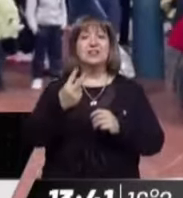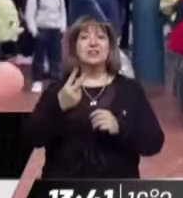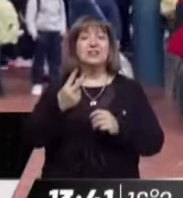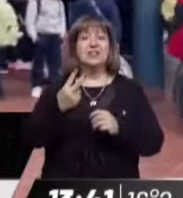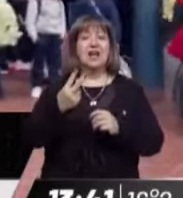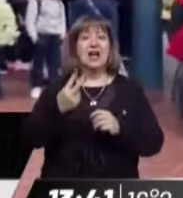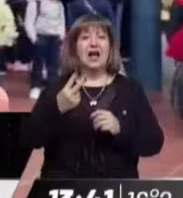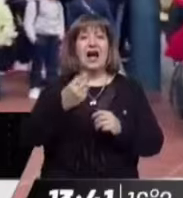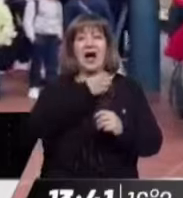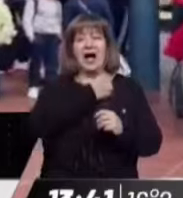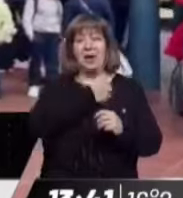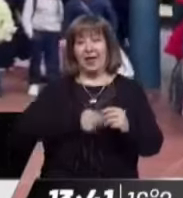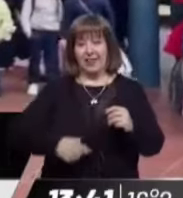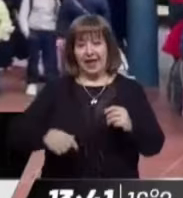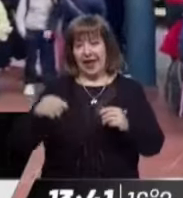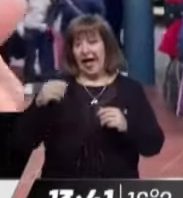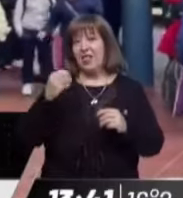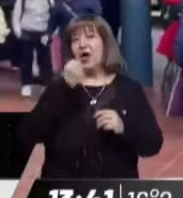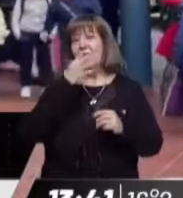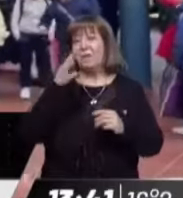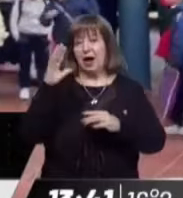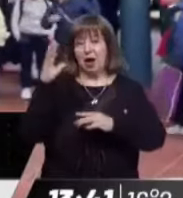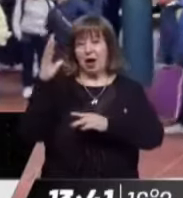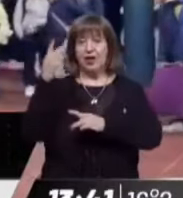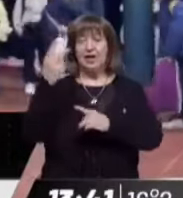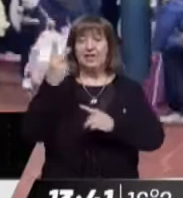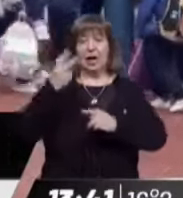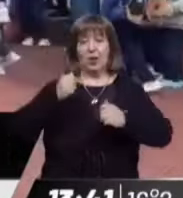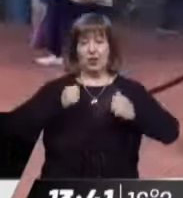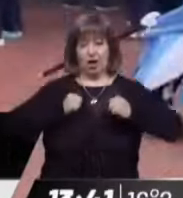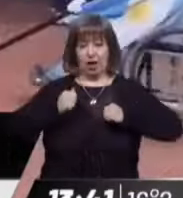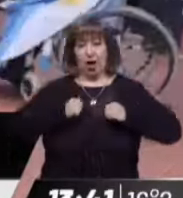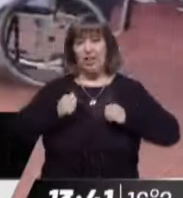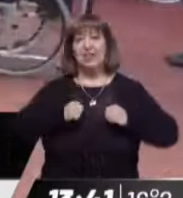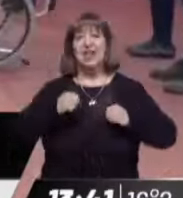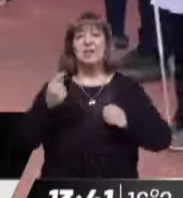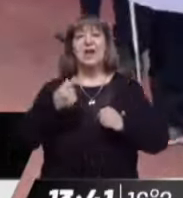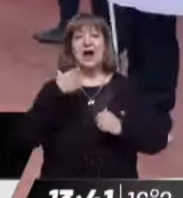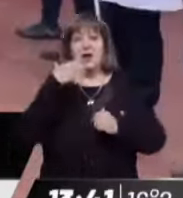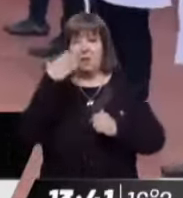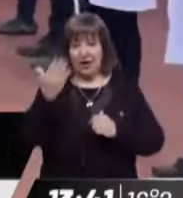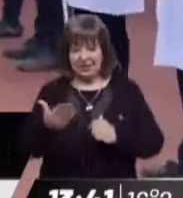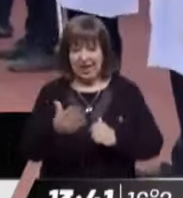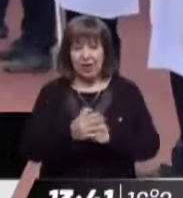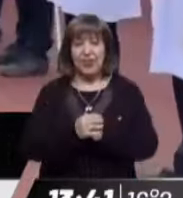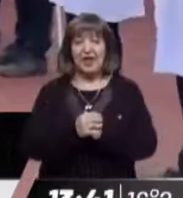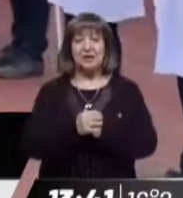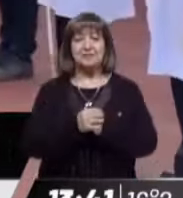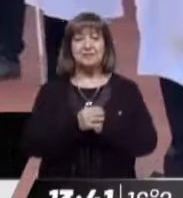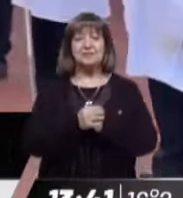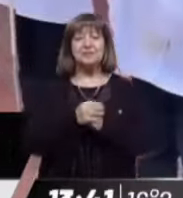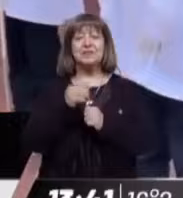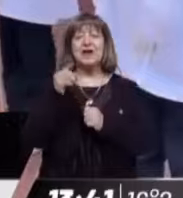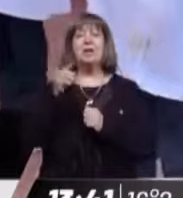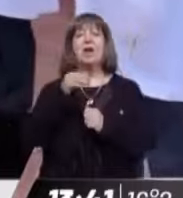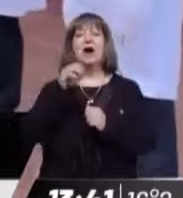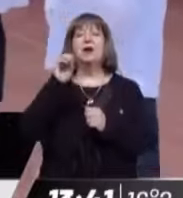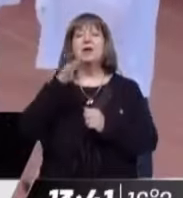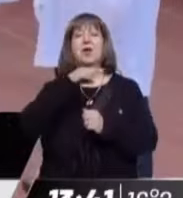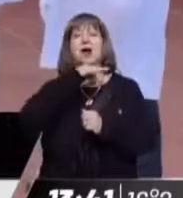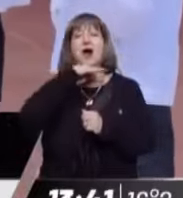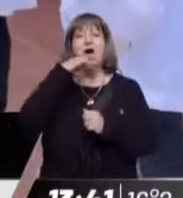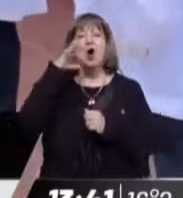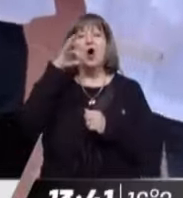son abanderado nacional, el mejor promedio, y segundo escolta. Y los vamos a saludar. Y vamos a empezar por Joaquín, que